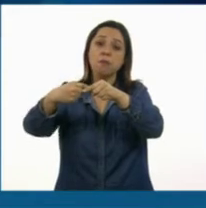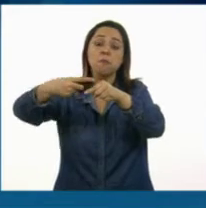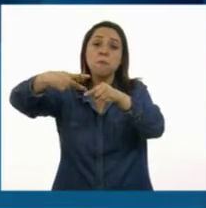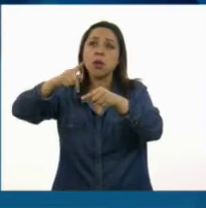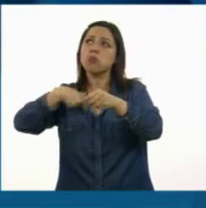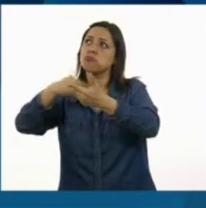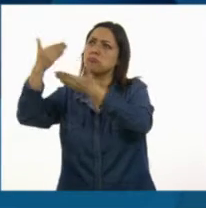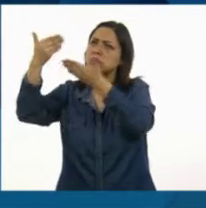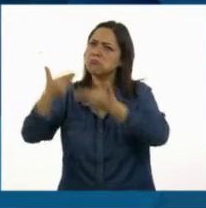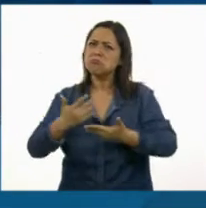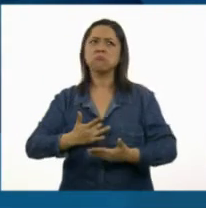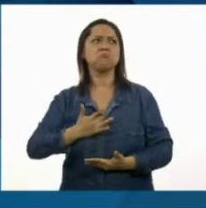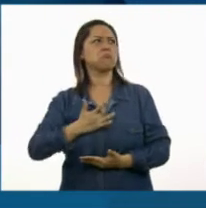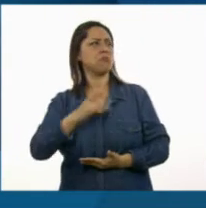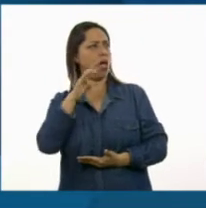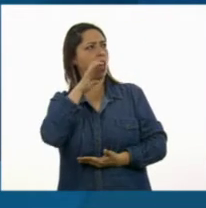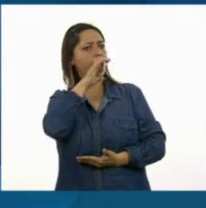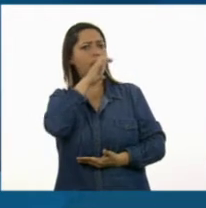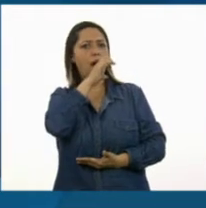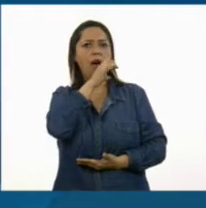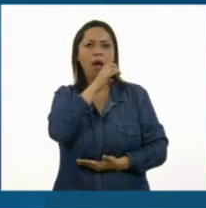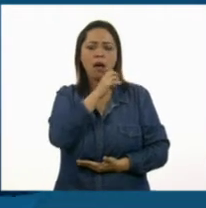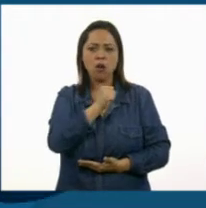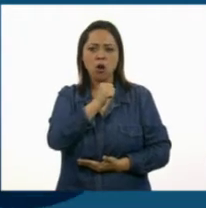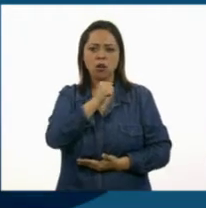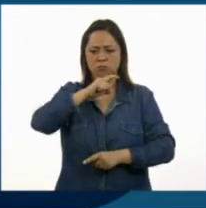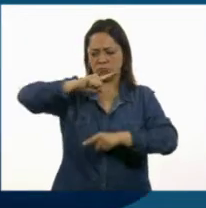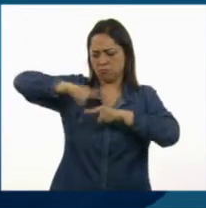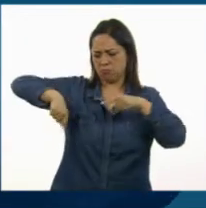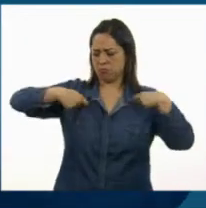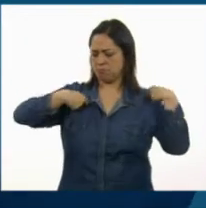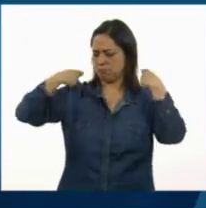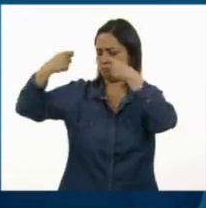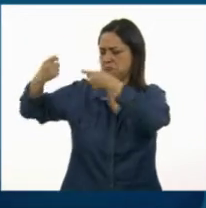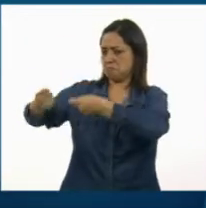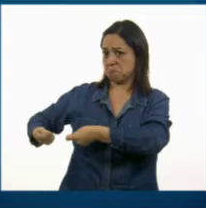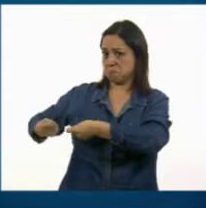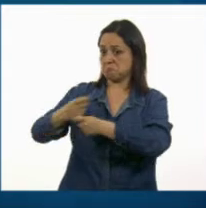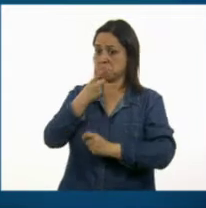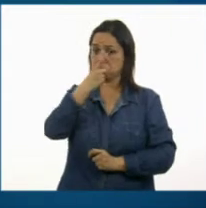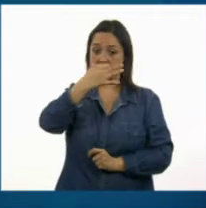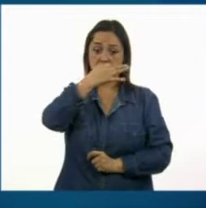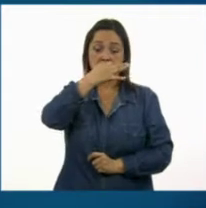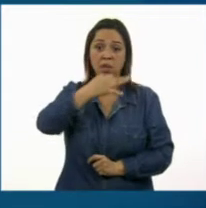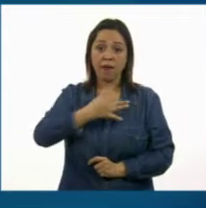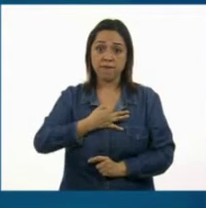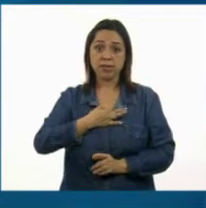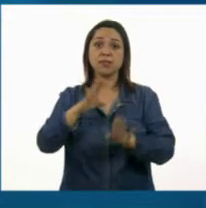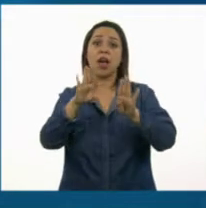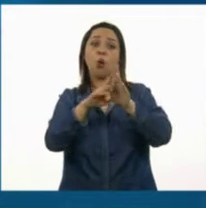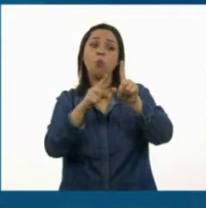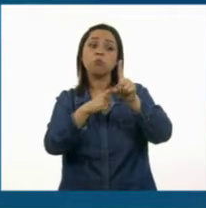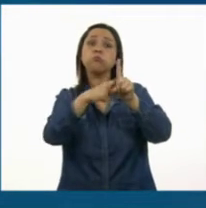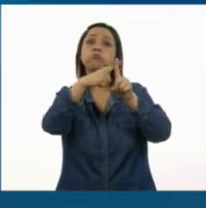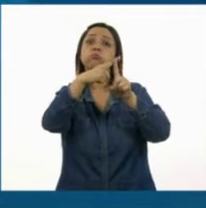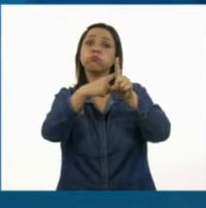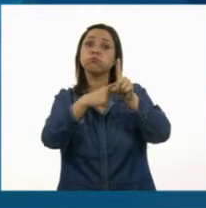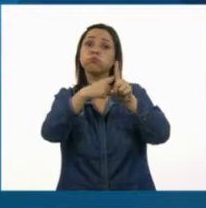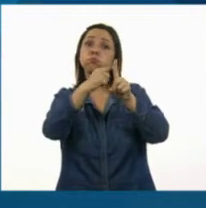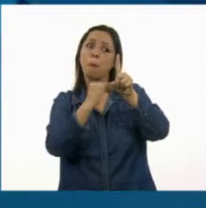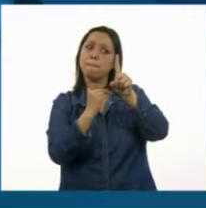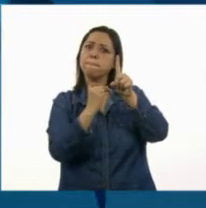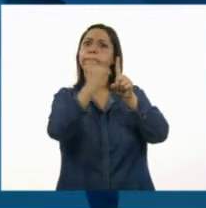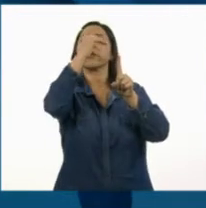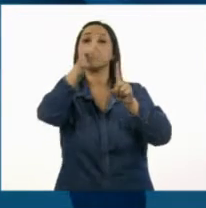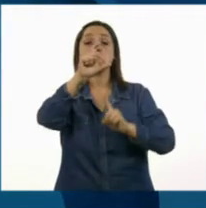un agradable calor. Dejamos los sacos, pues el reporte del tiempo señalaba que la temperatura llegaría a